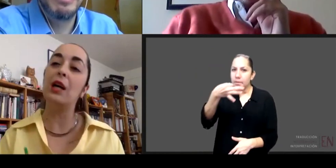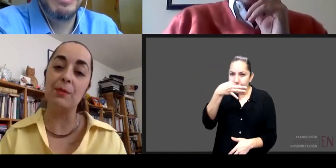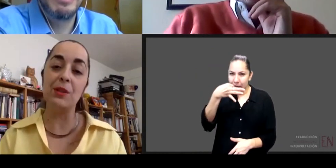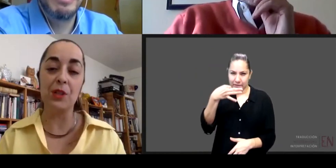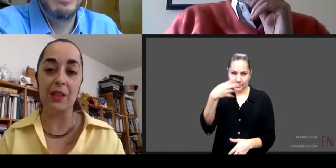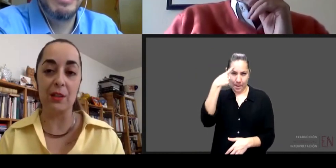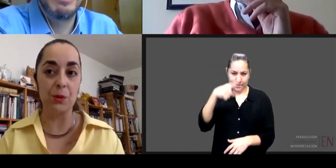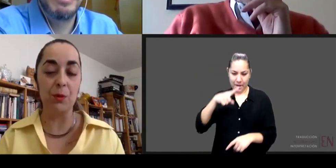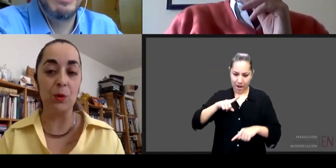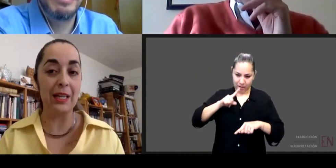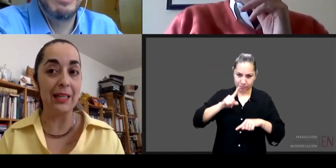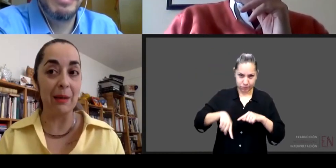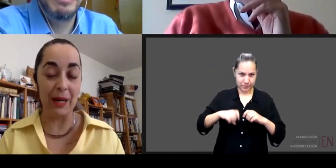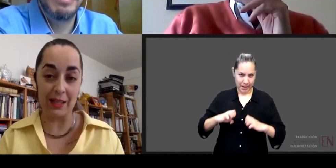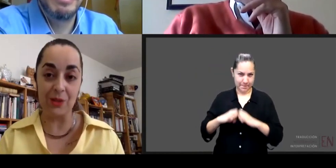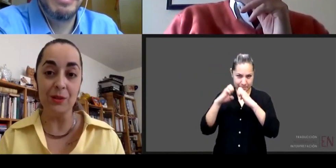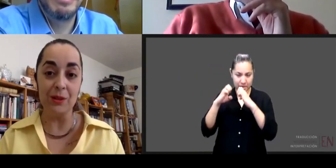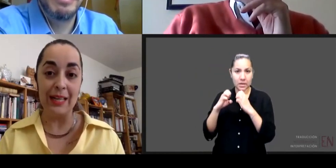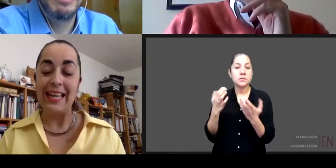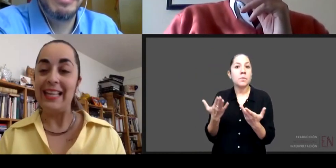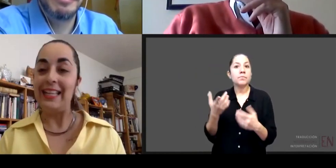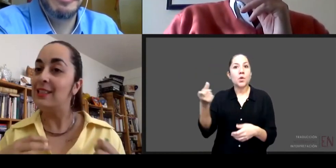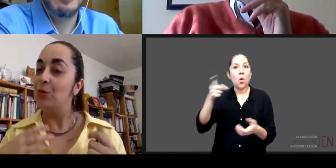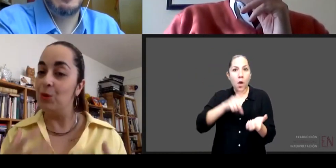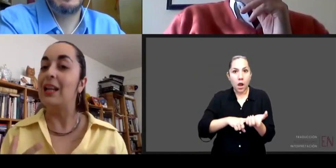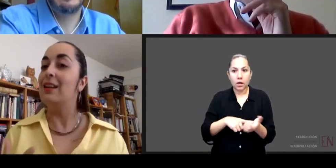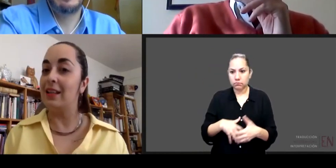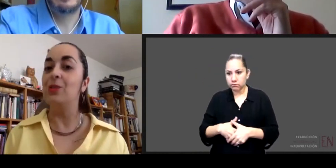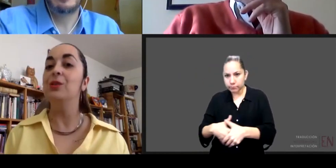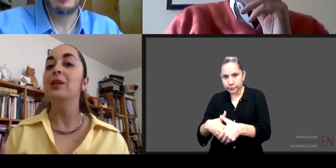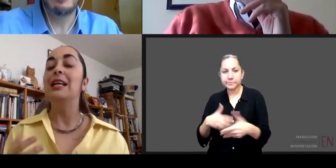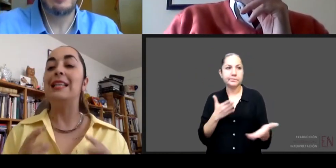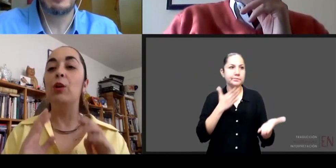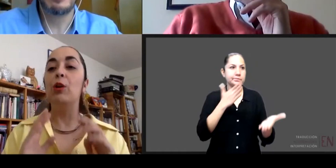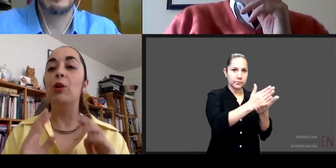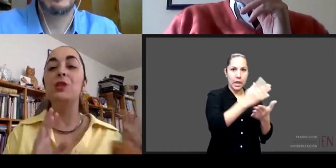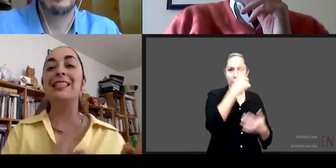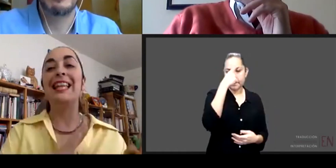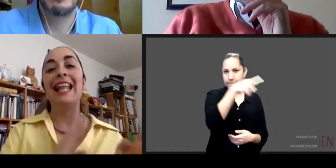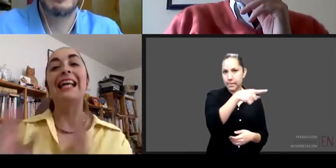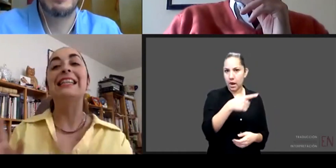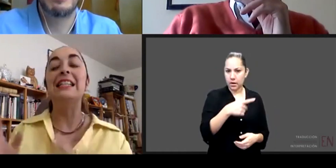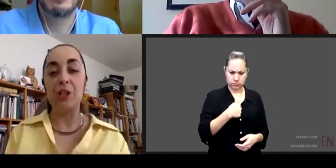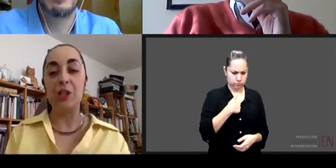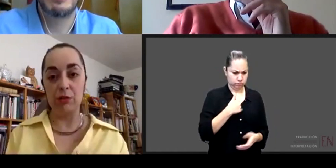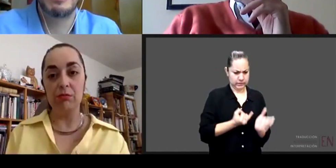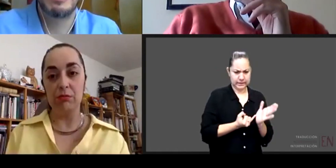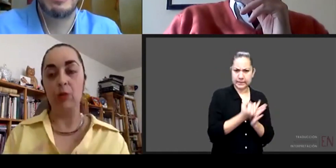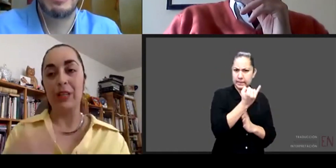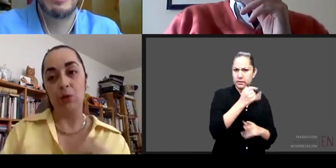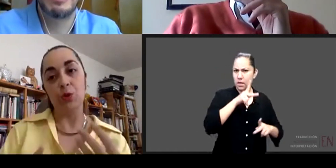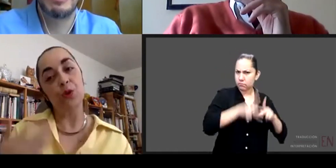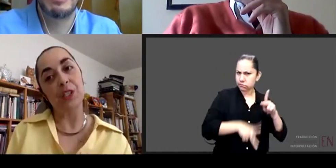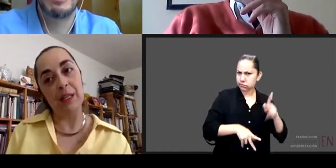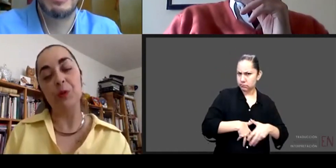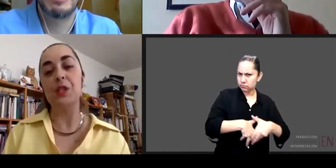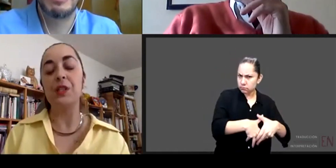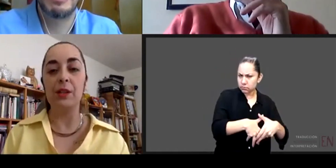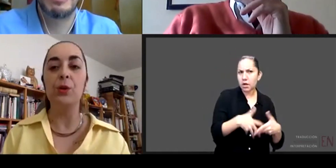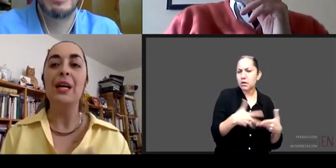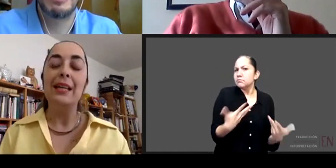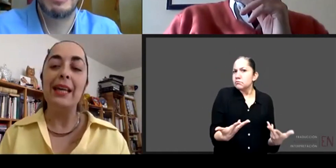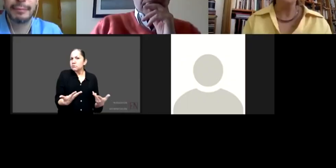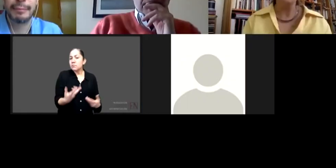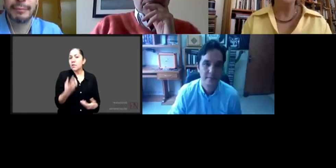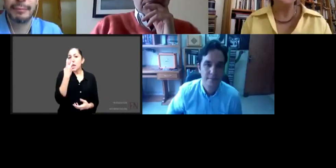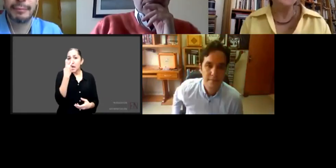a servicios de interrupción voluntaria del embarazo. Y es un gran reto si lo vemos desde la atención de lo que nosotros estamos